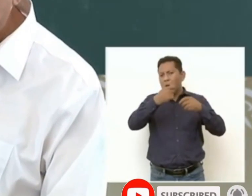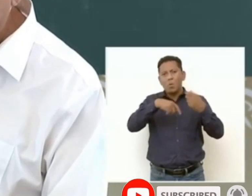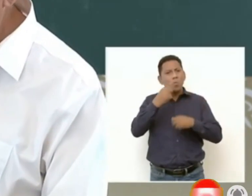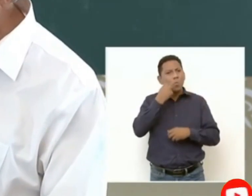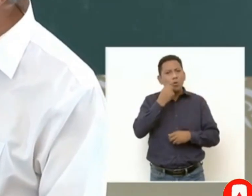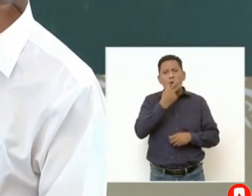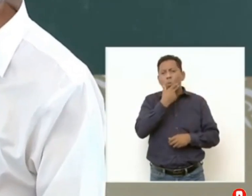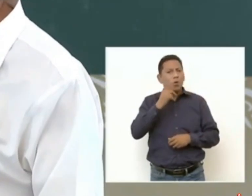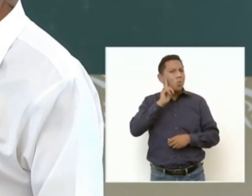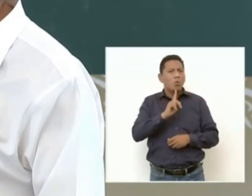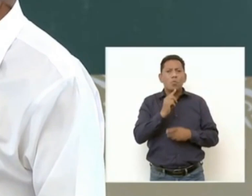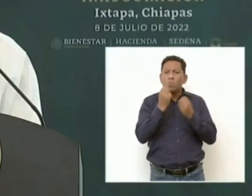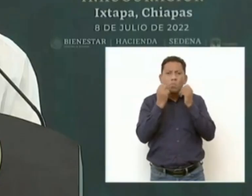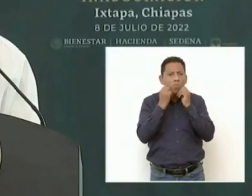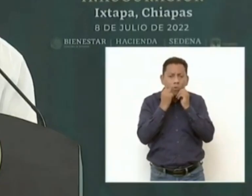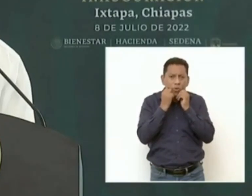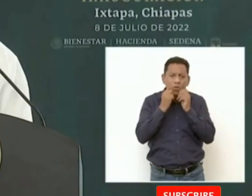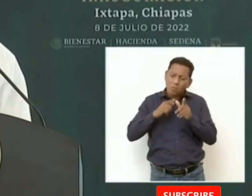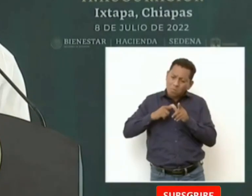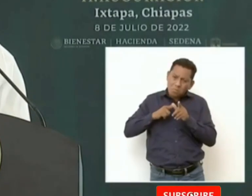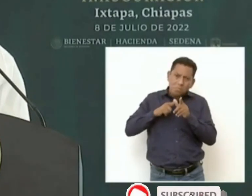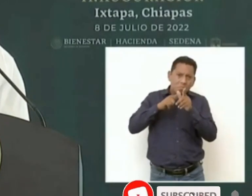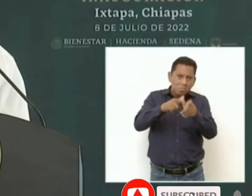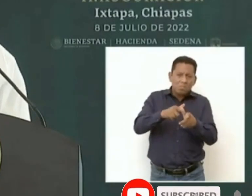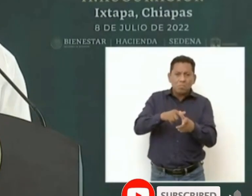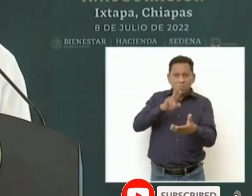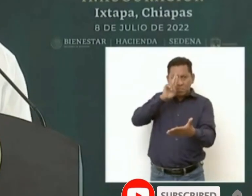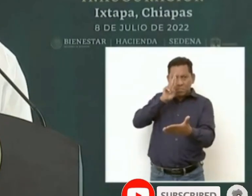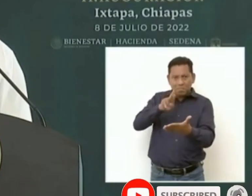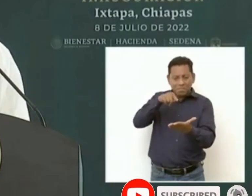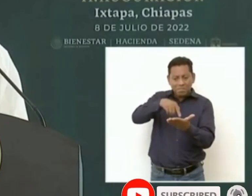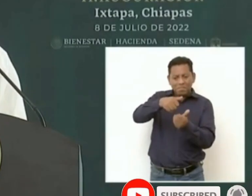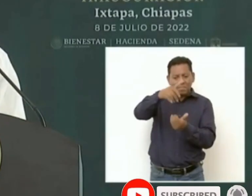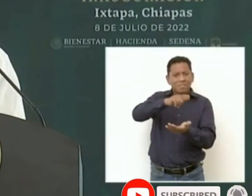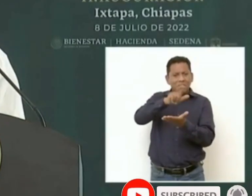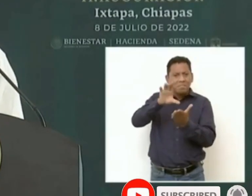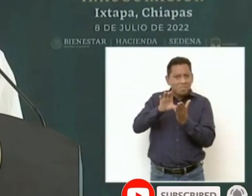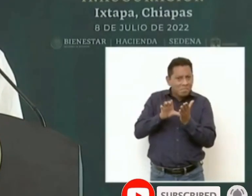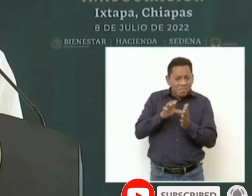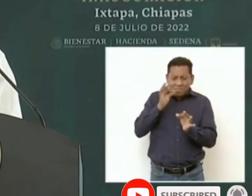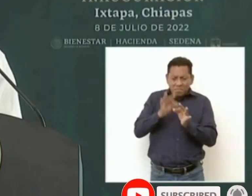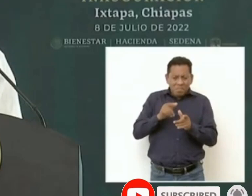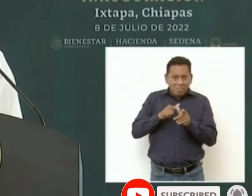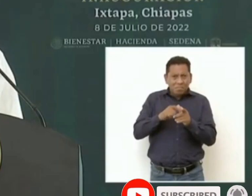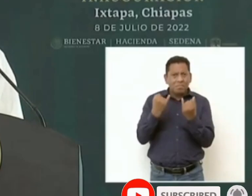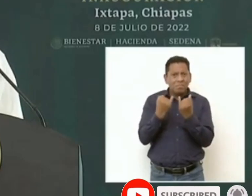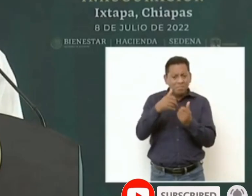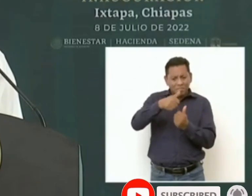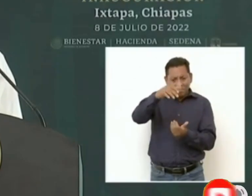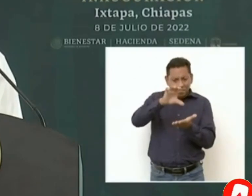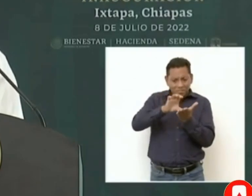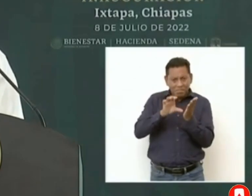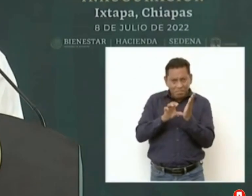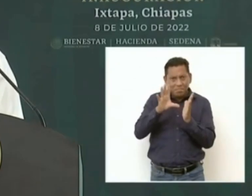hombre o mujer, quien sea, va a tener que continuar. Y además, en la Constitución